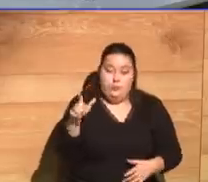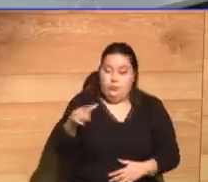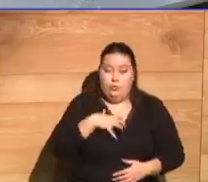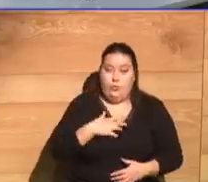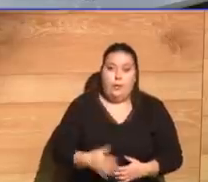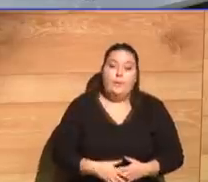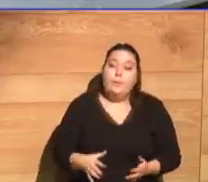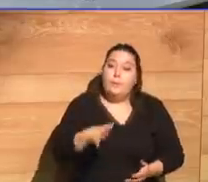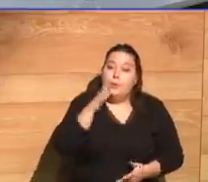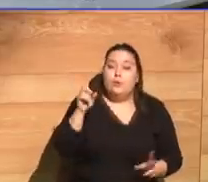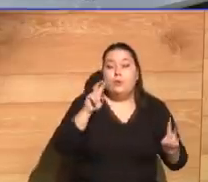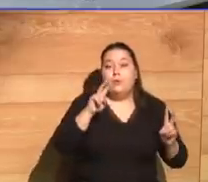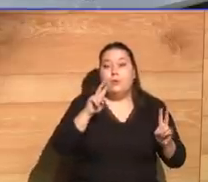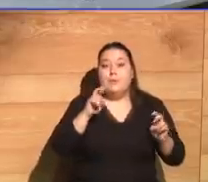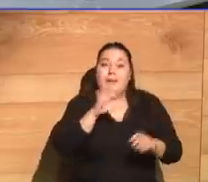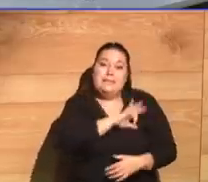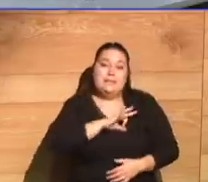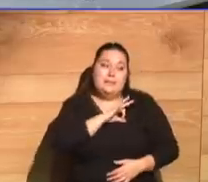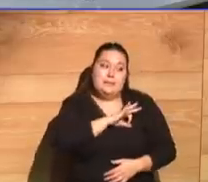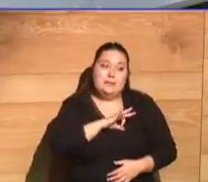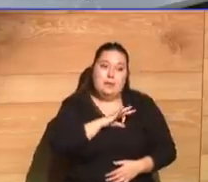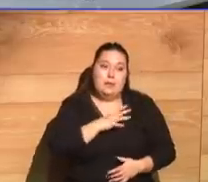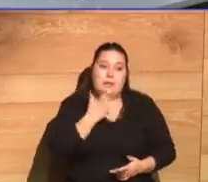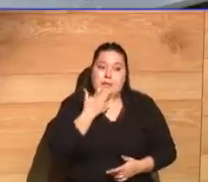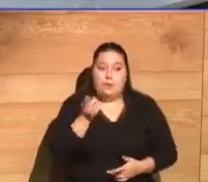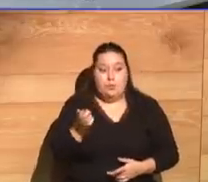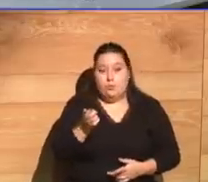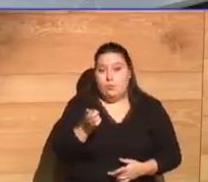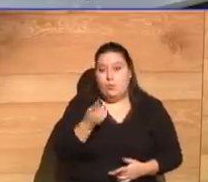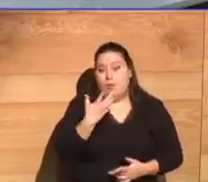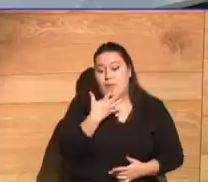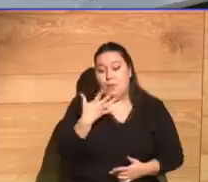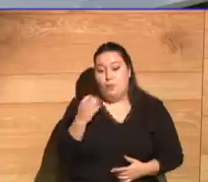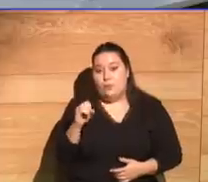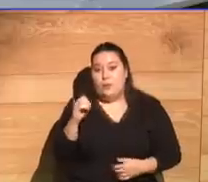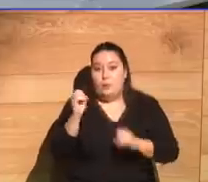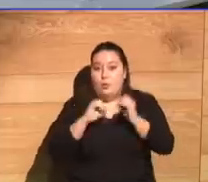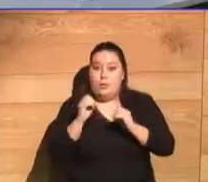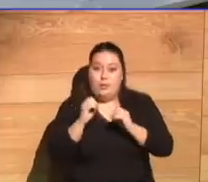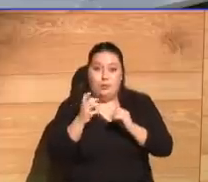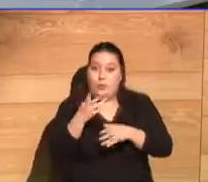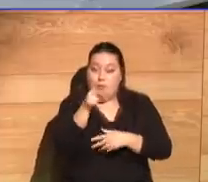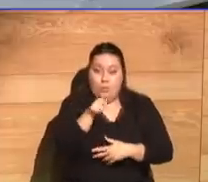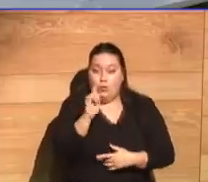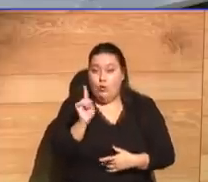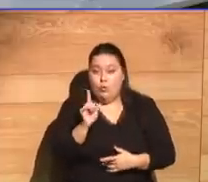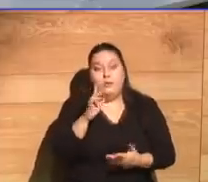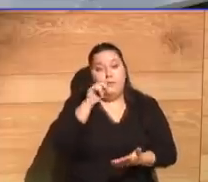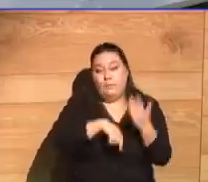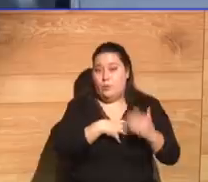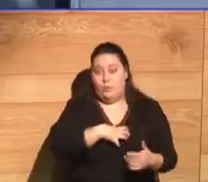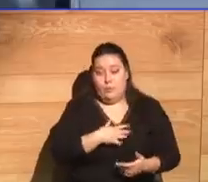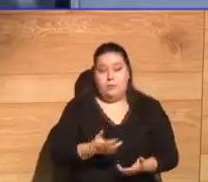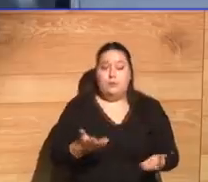tú. Pero por cuestiones sindicales, si no ruedas más del 50% de la película, no puedes firmar la película. De manera que se llegó